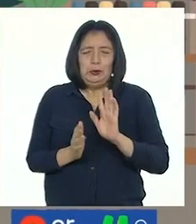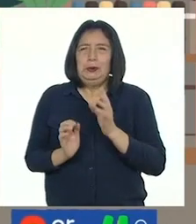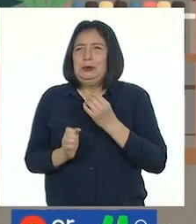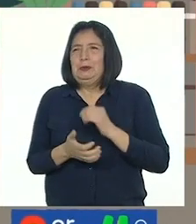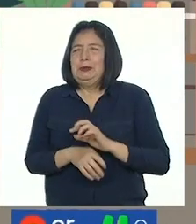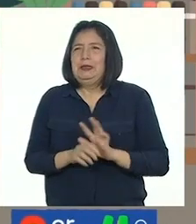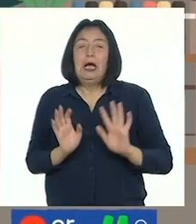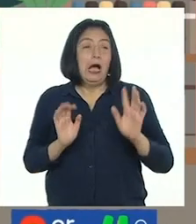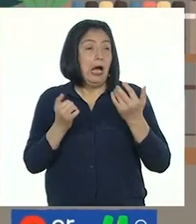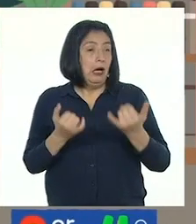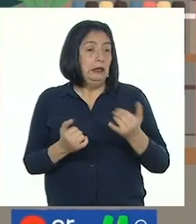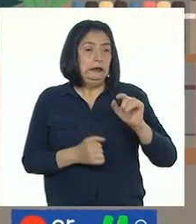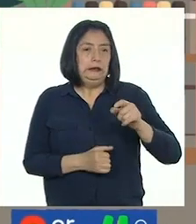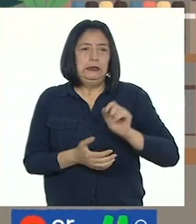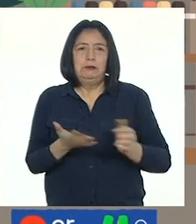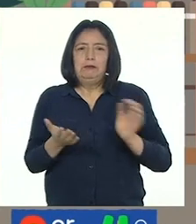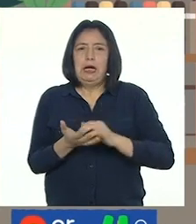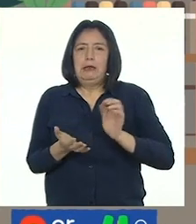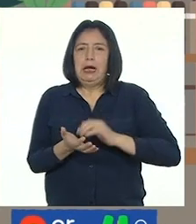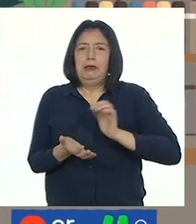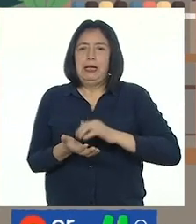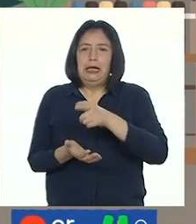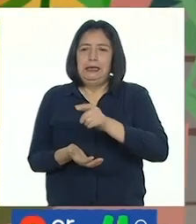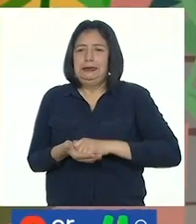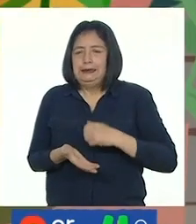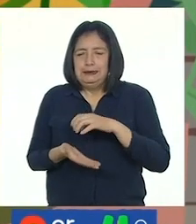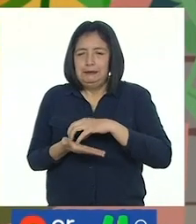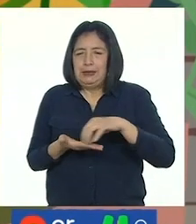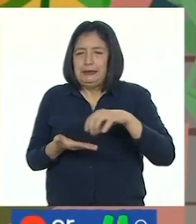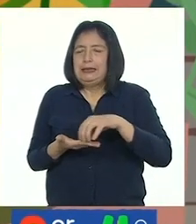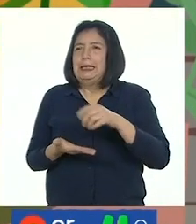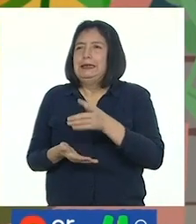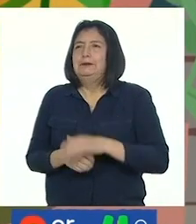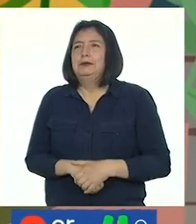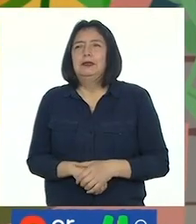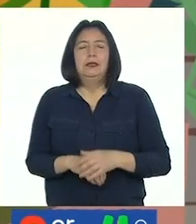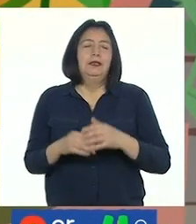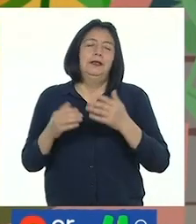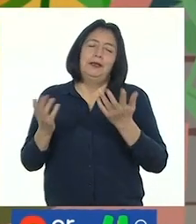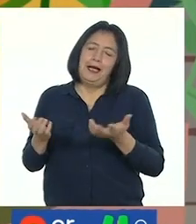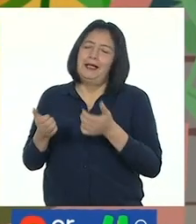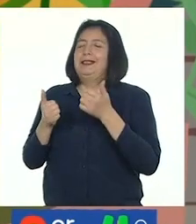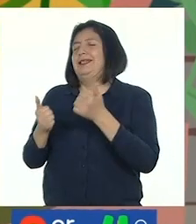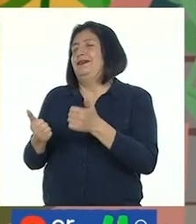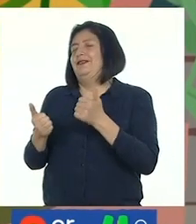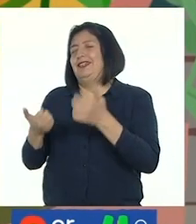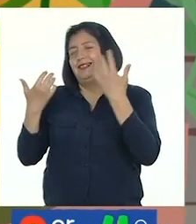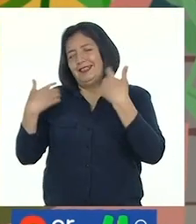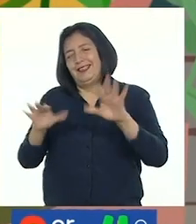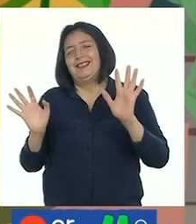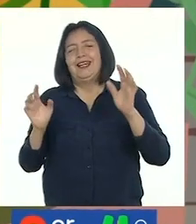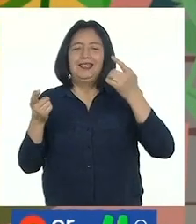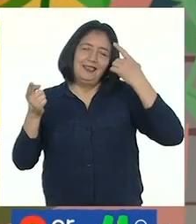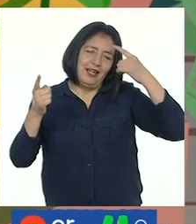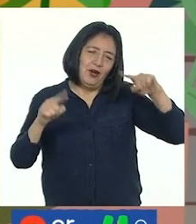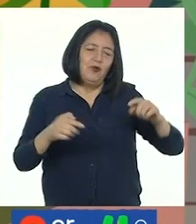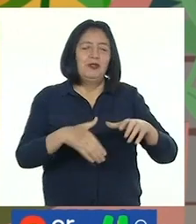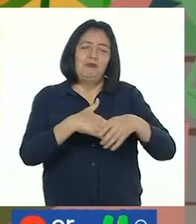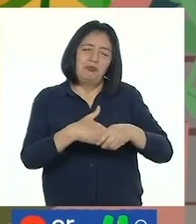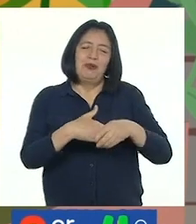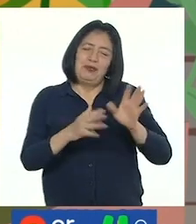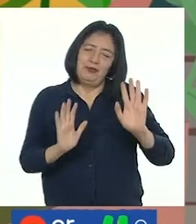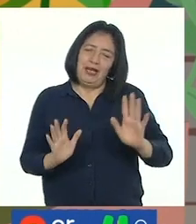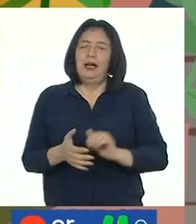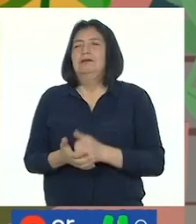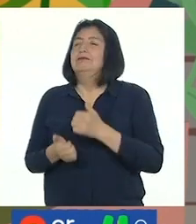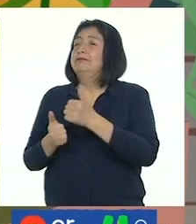¡No te merecemos! Ahora necesitamos más de este pastel. ¡Oh! ¡Qué bueno que hayan hecho las paces!